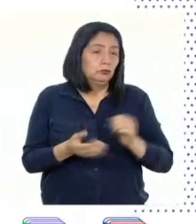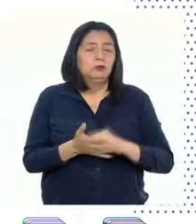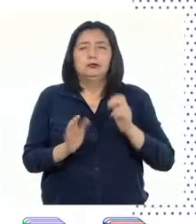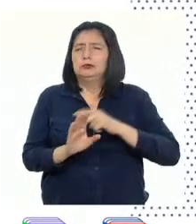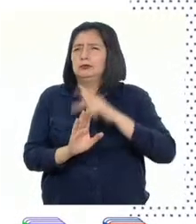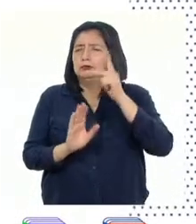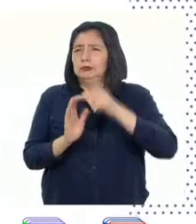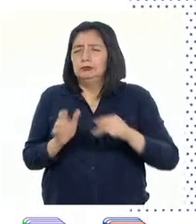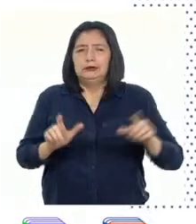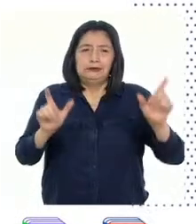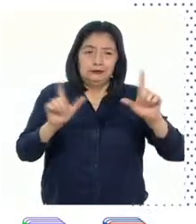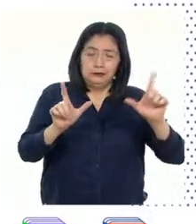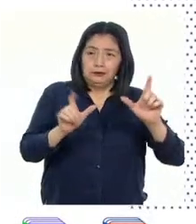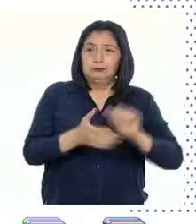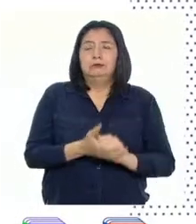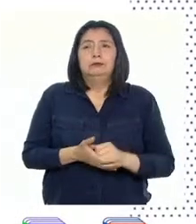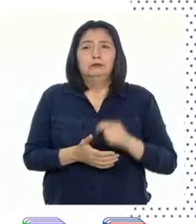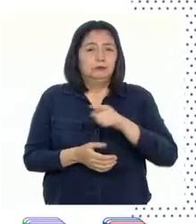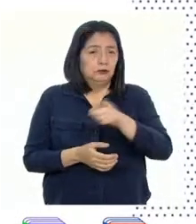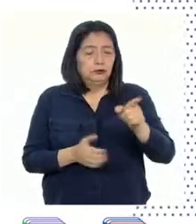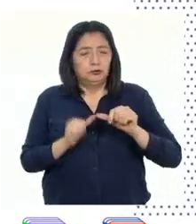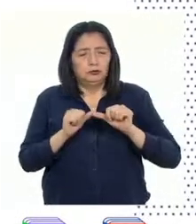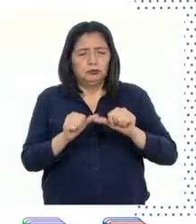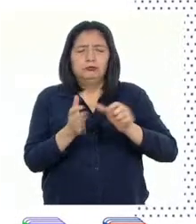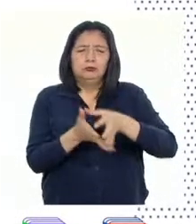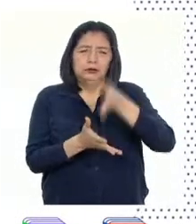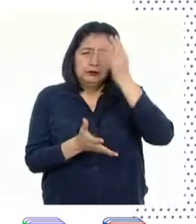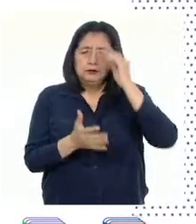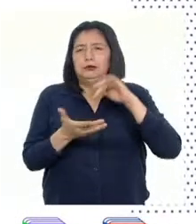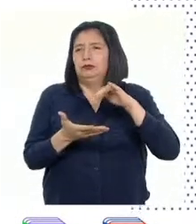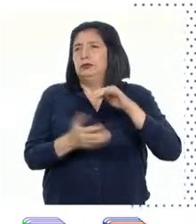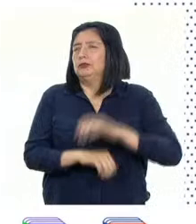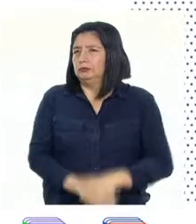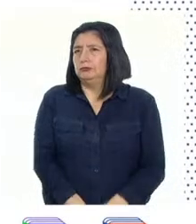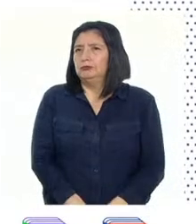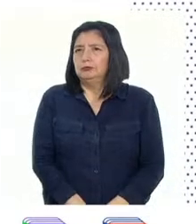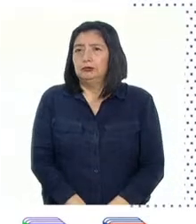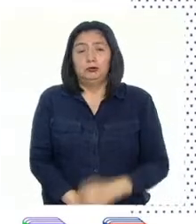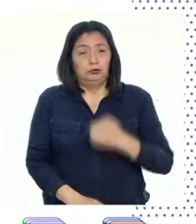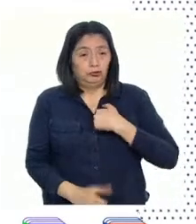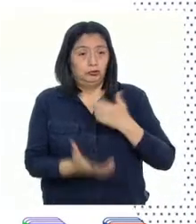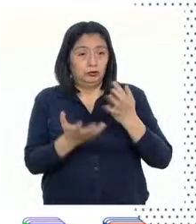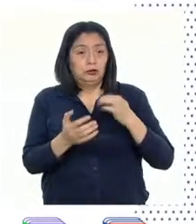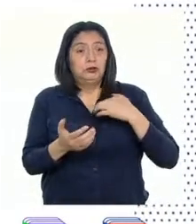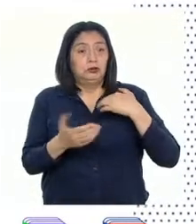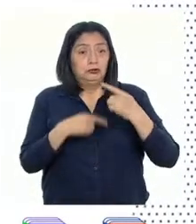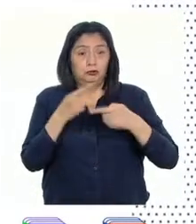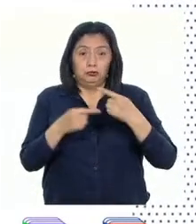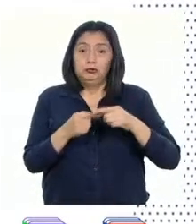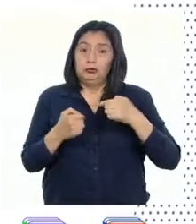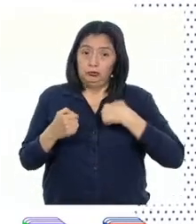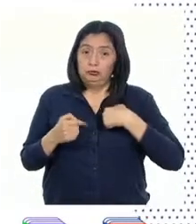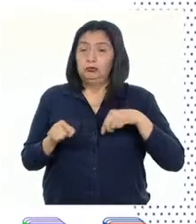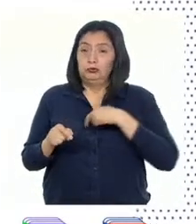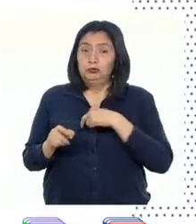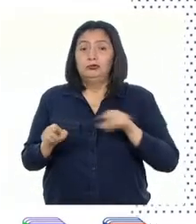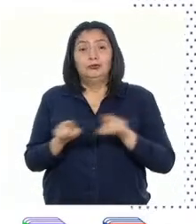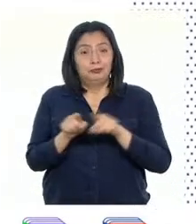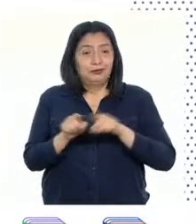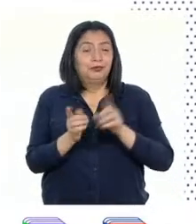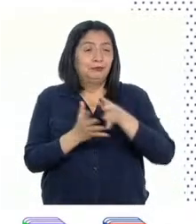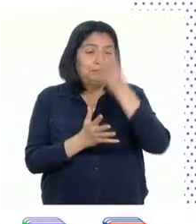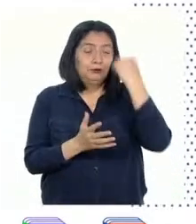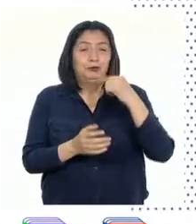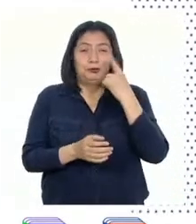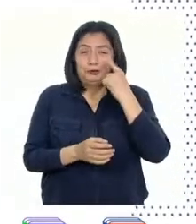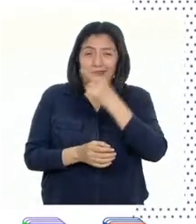los programas de televisión, para que sigan aprendiendo. Les quiero contar que aprendimos a